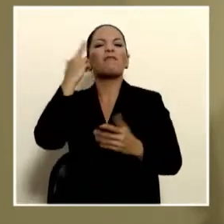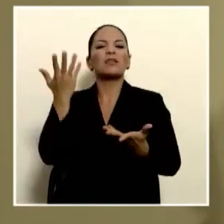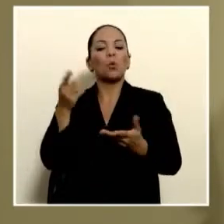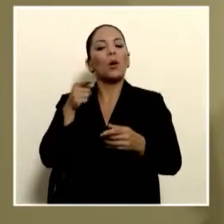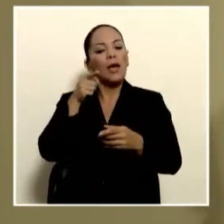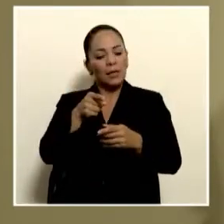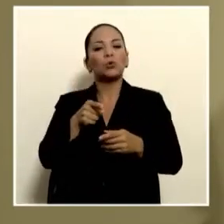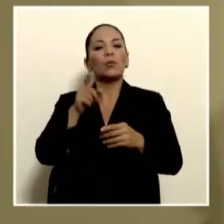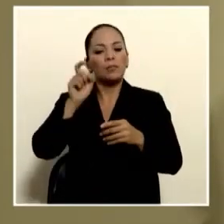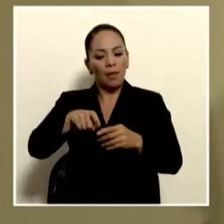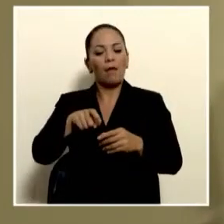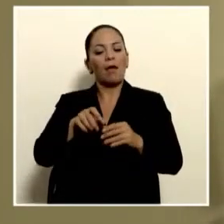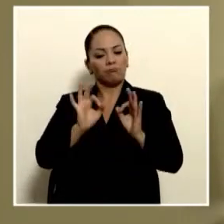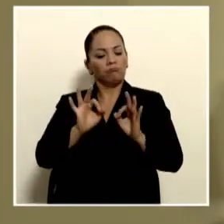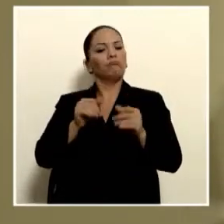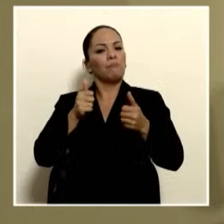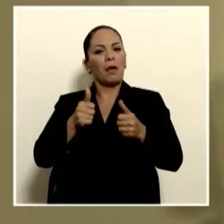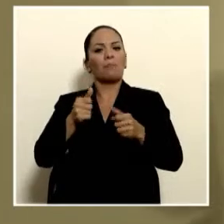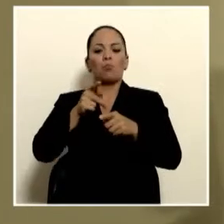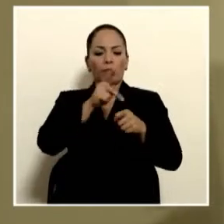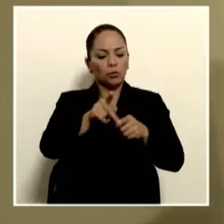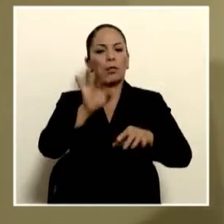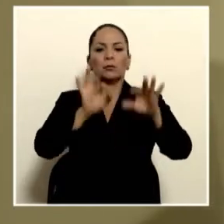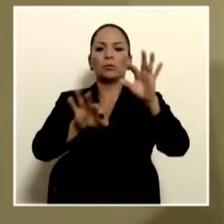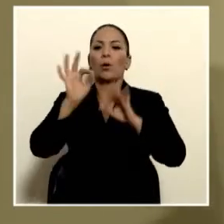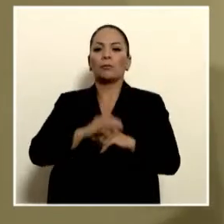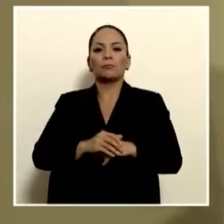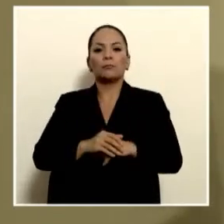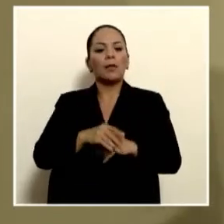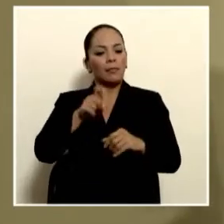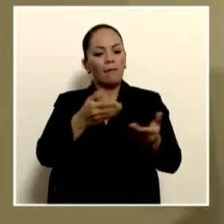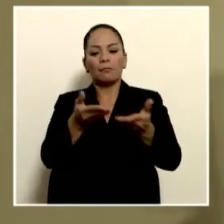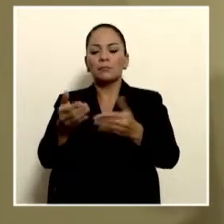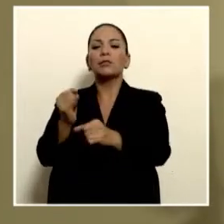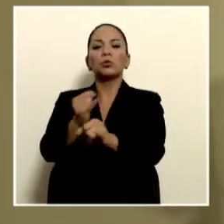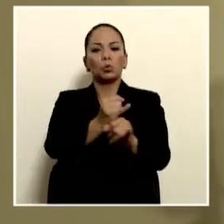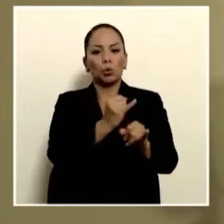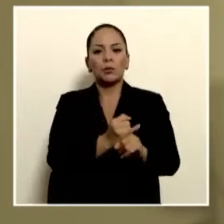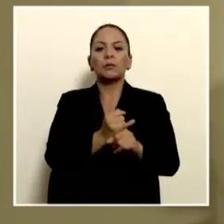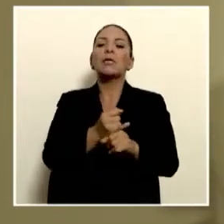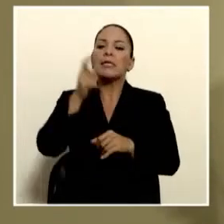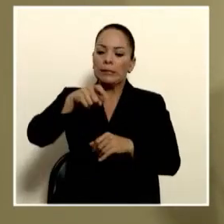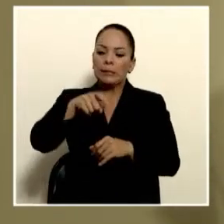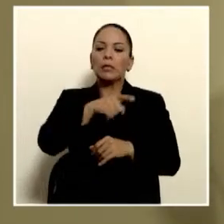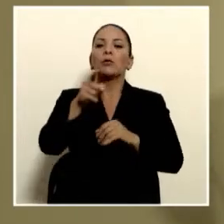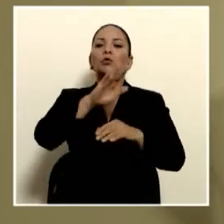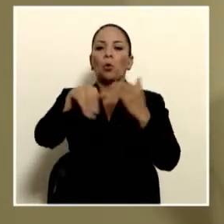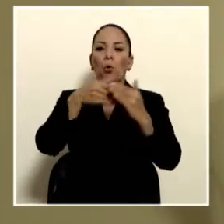como merecen nuestras instituciones y francamente el pueblo de Costa Rica.